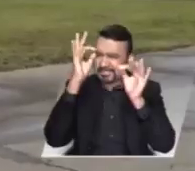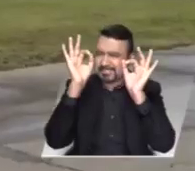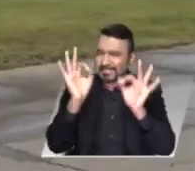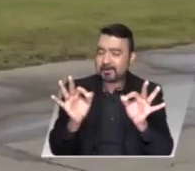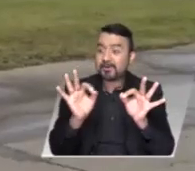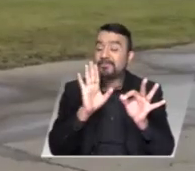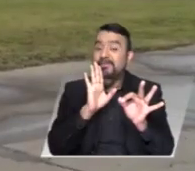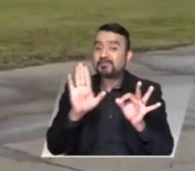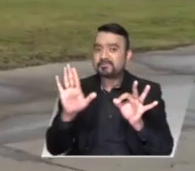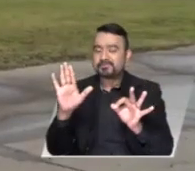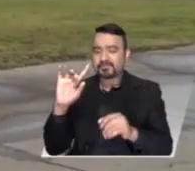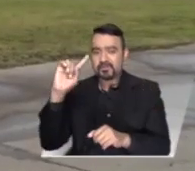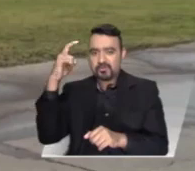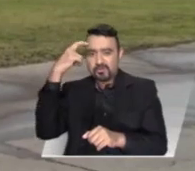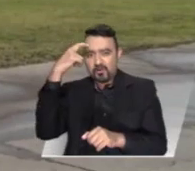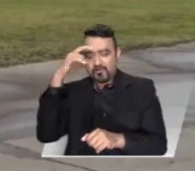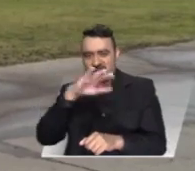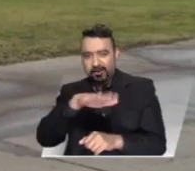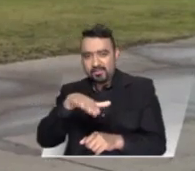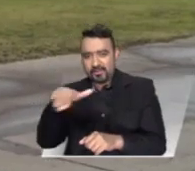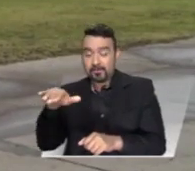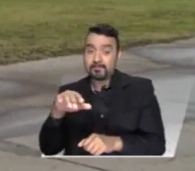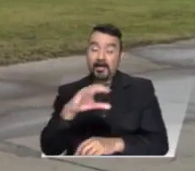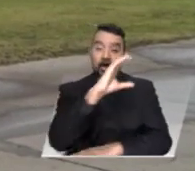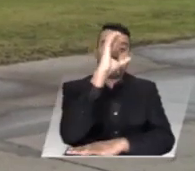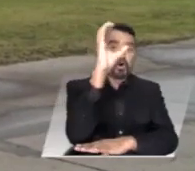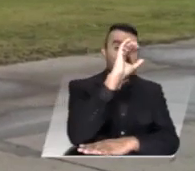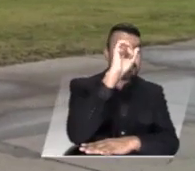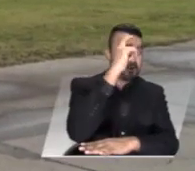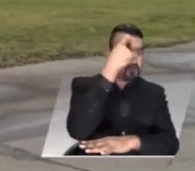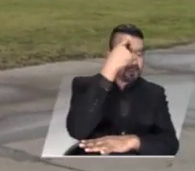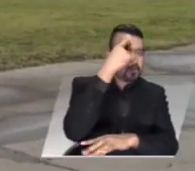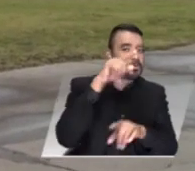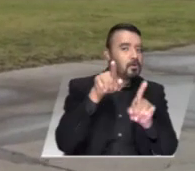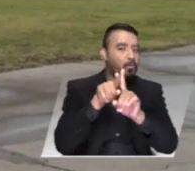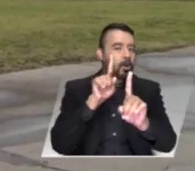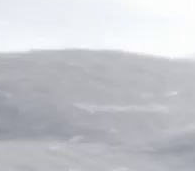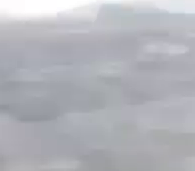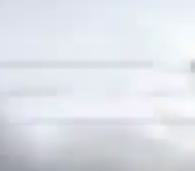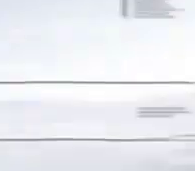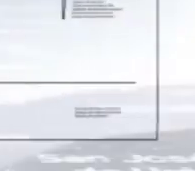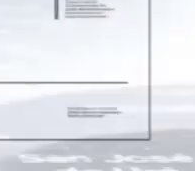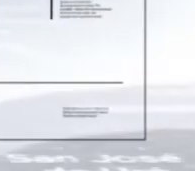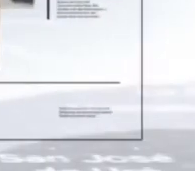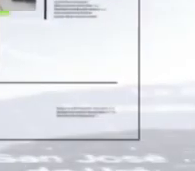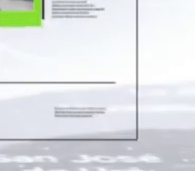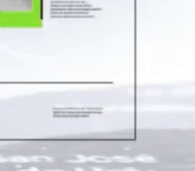regional y nacional tienen a la zona aeroportuaria del Oriente dentro de sus prioridades.